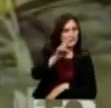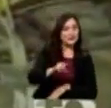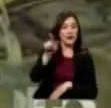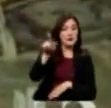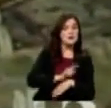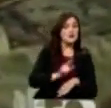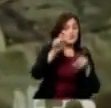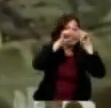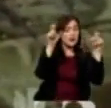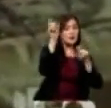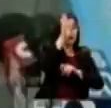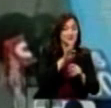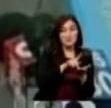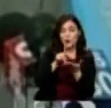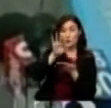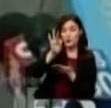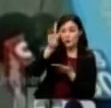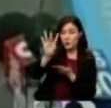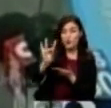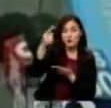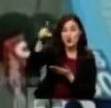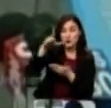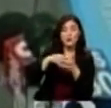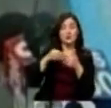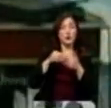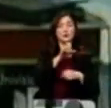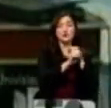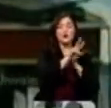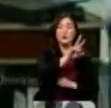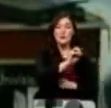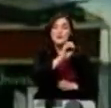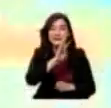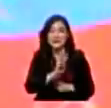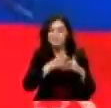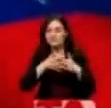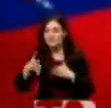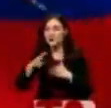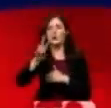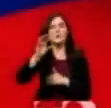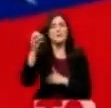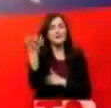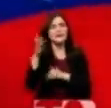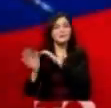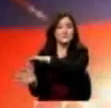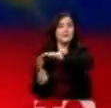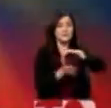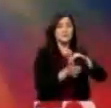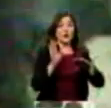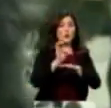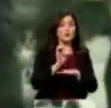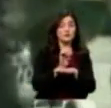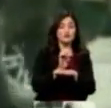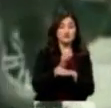98 millones dólares en sobornos a funcionarios entre 2006 y 2015 en Ecuador la historia no es